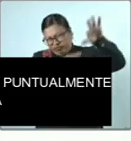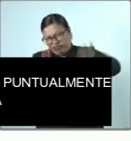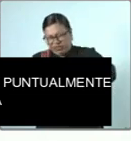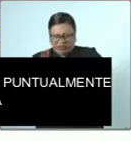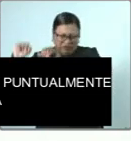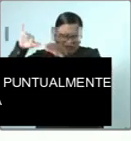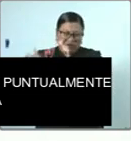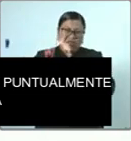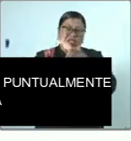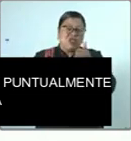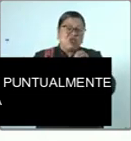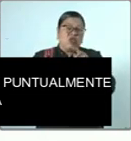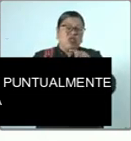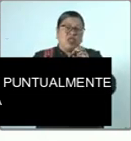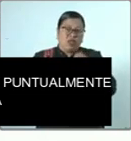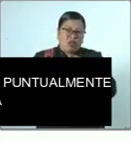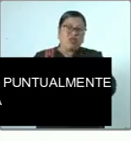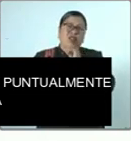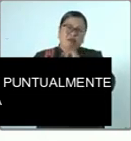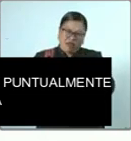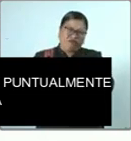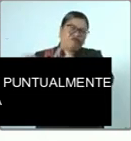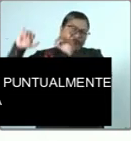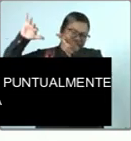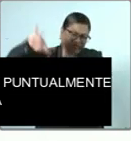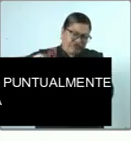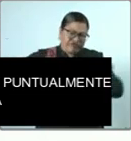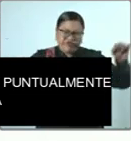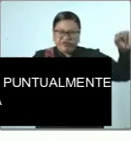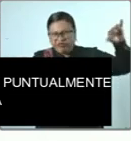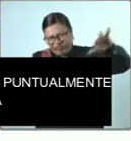San Miguel Yotao, movimiento de laderas. La que sigue.